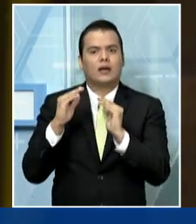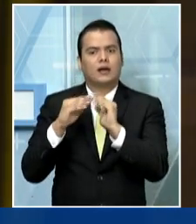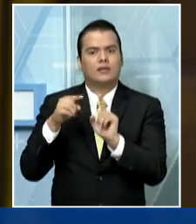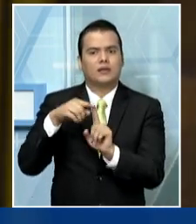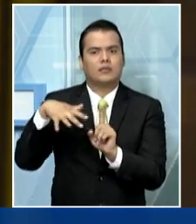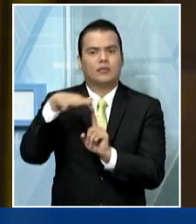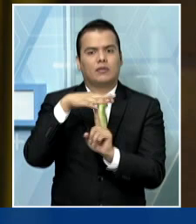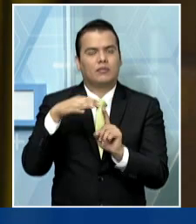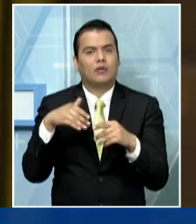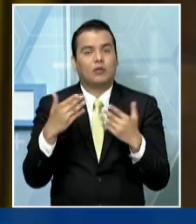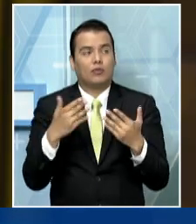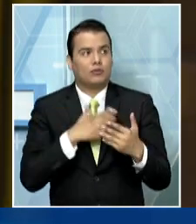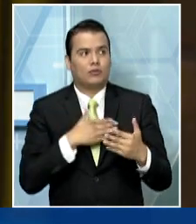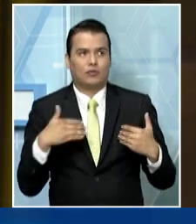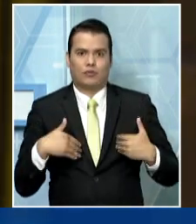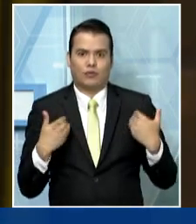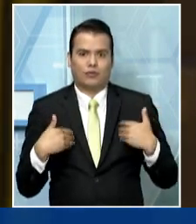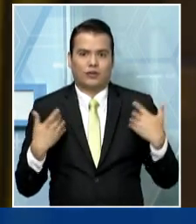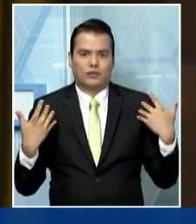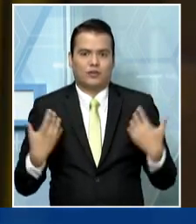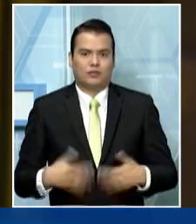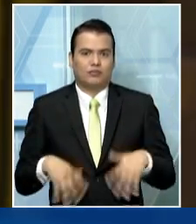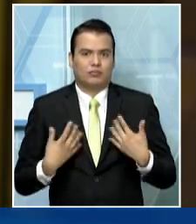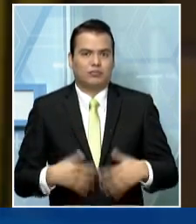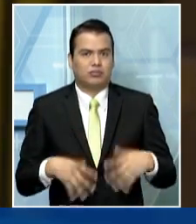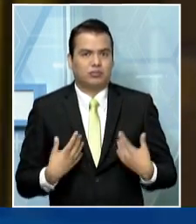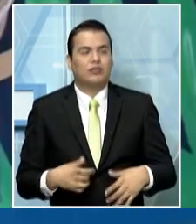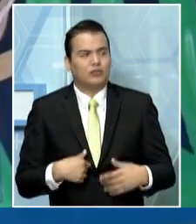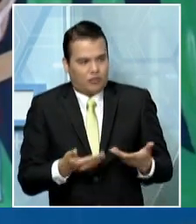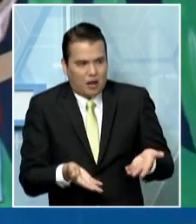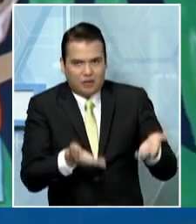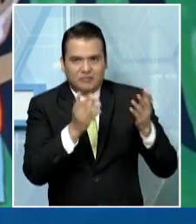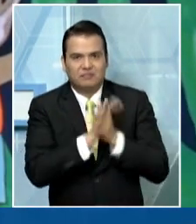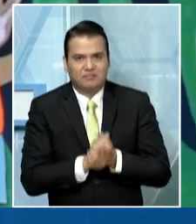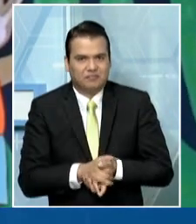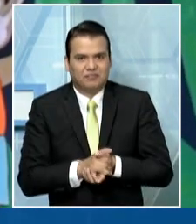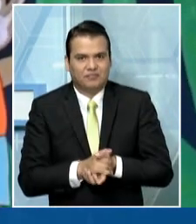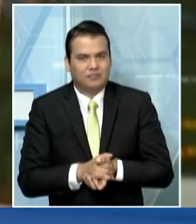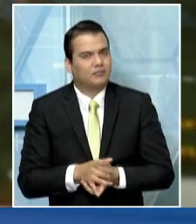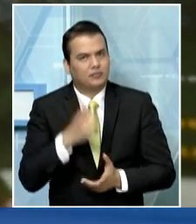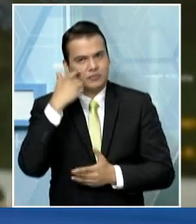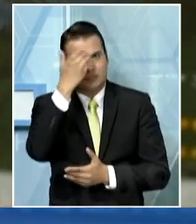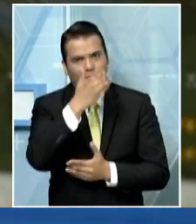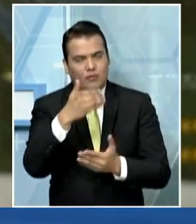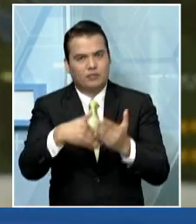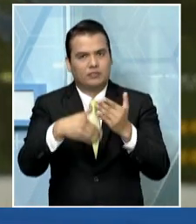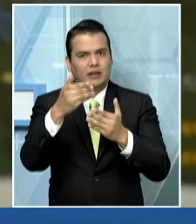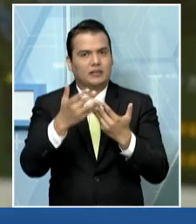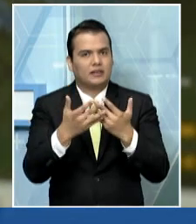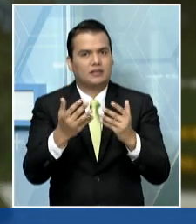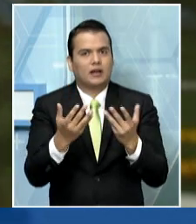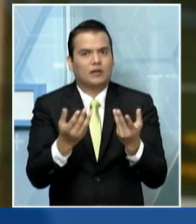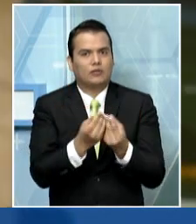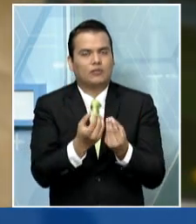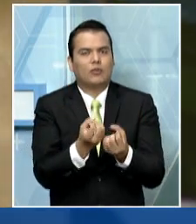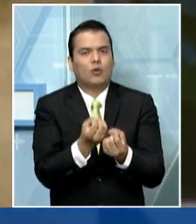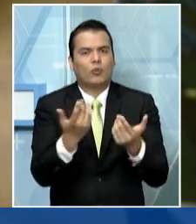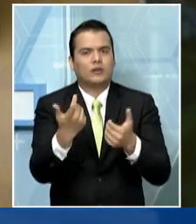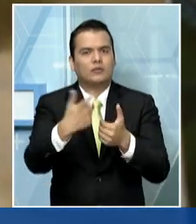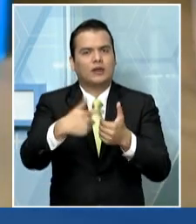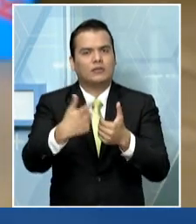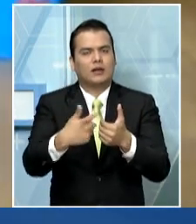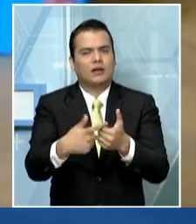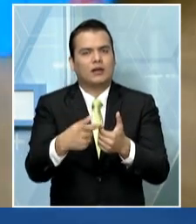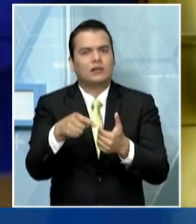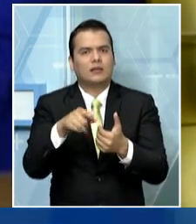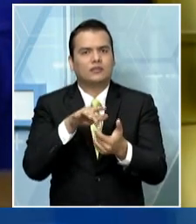me siento tan orgullosa y por eso fue que dije sí a la alternancia. Para la primera fase del plan piloto, solo 54 pequeños fueron elegidos